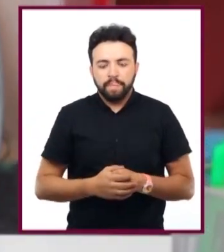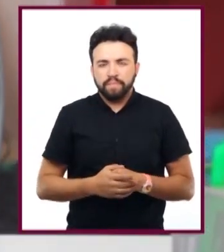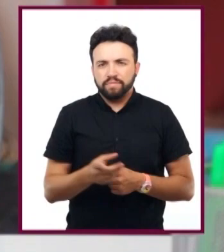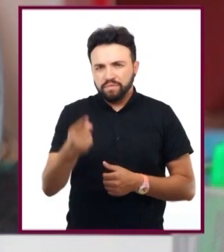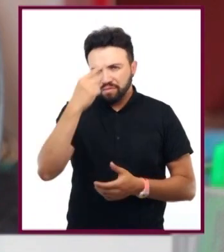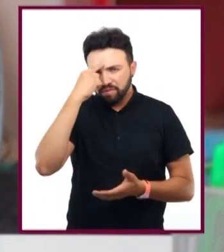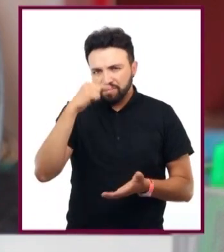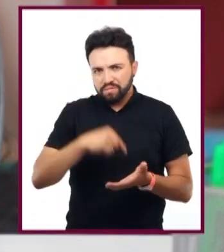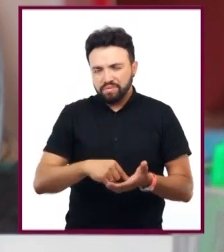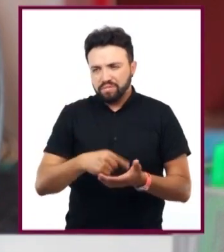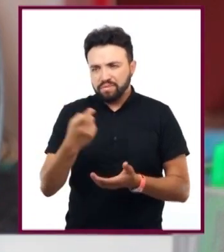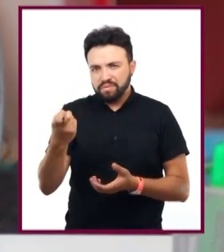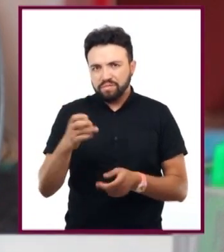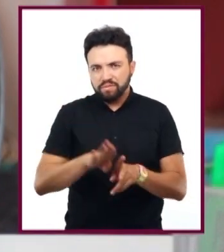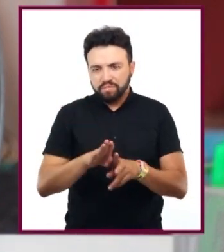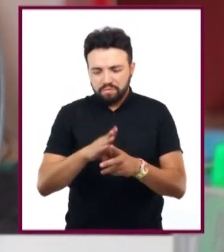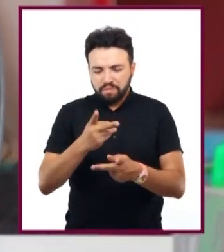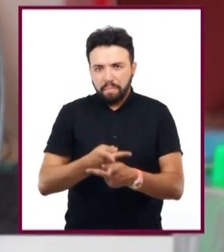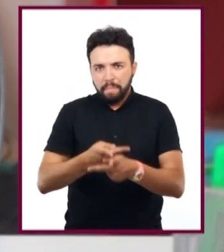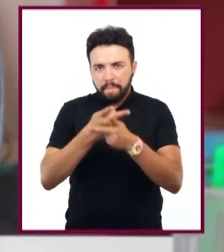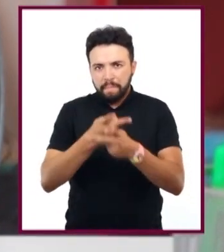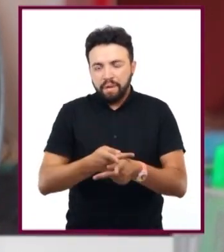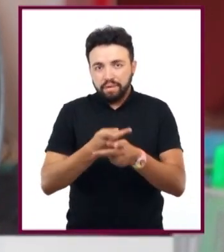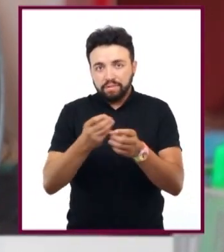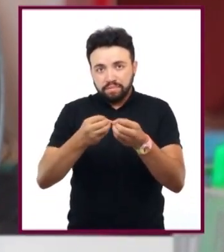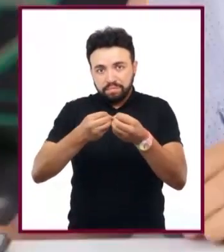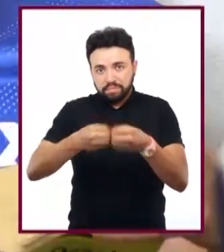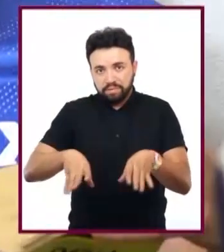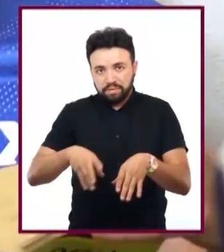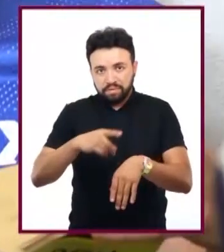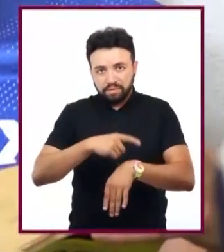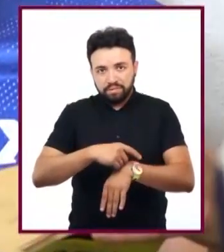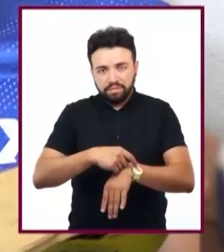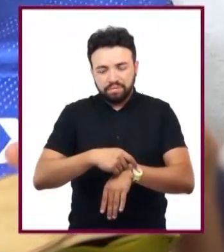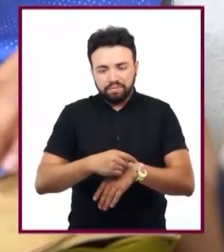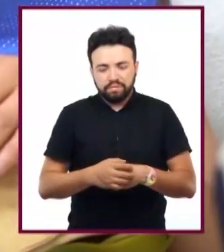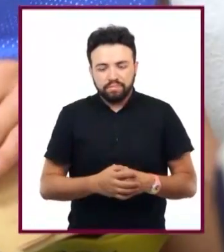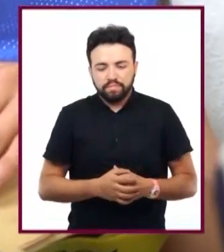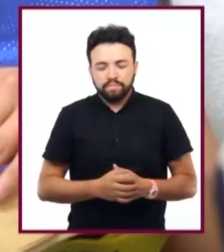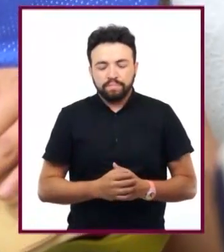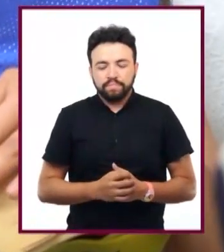¿O tú eres de los que creen que eso de ser paciente es perder el tiempo?